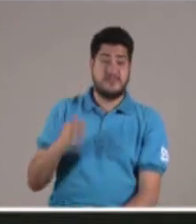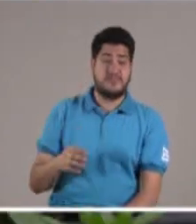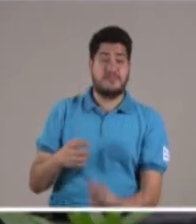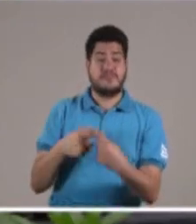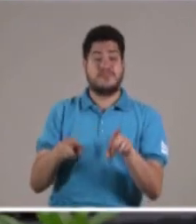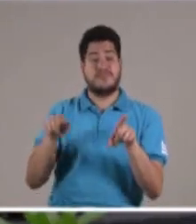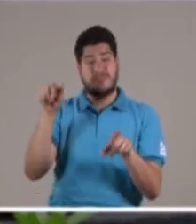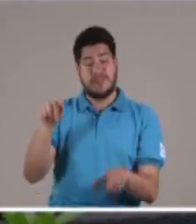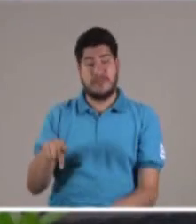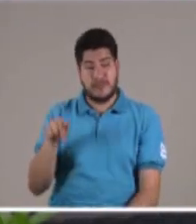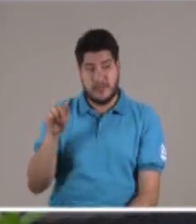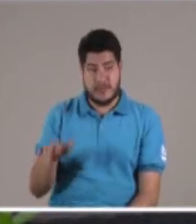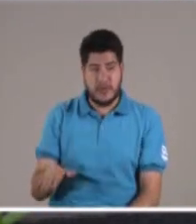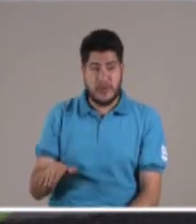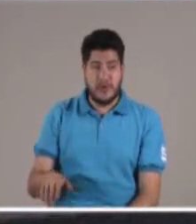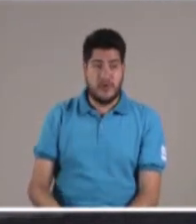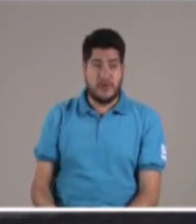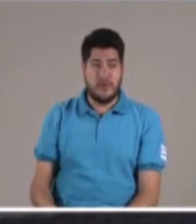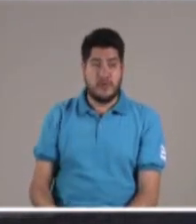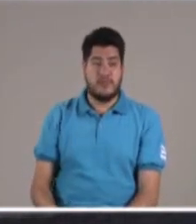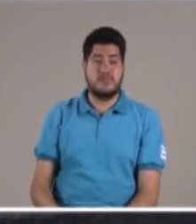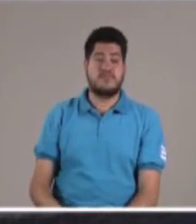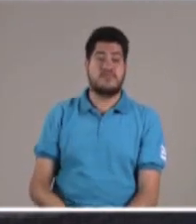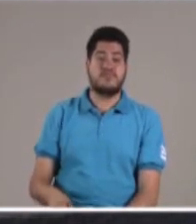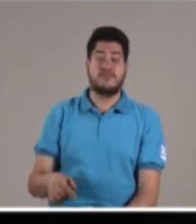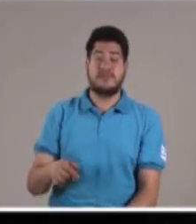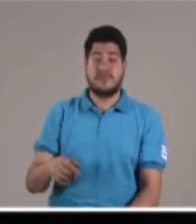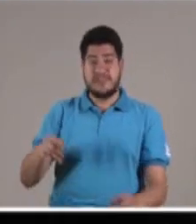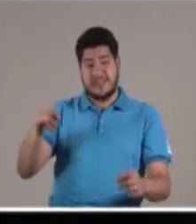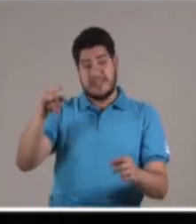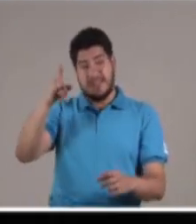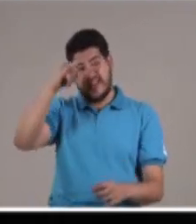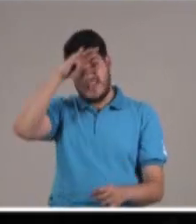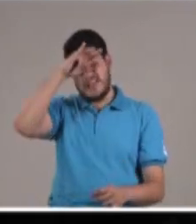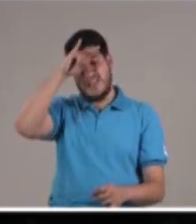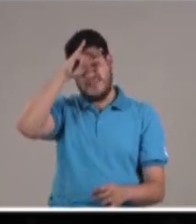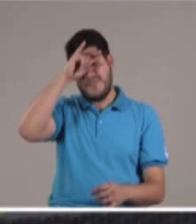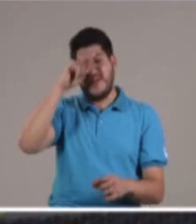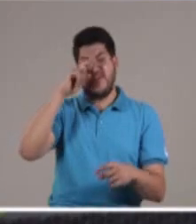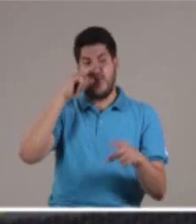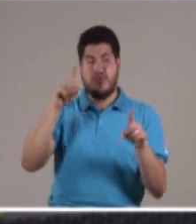pero ahora el enemigo también sabe eso